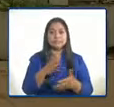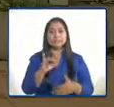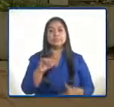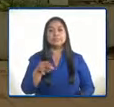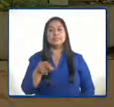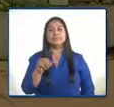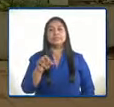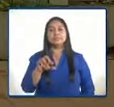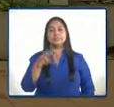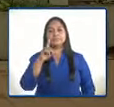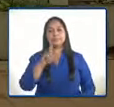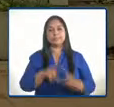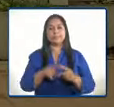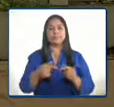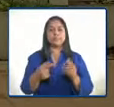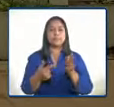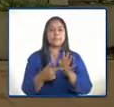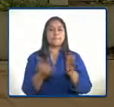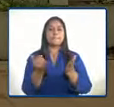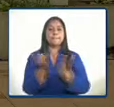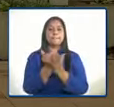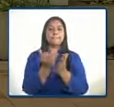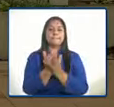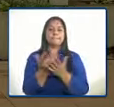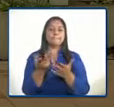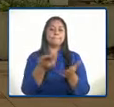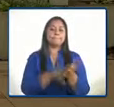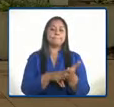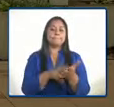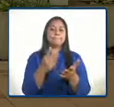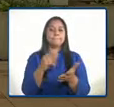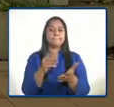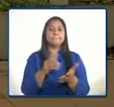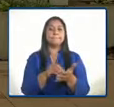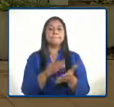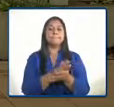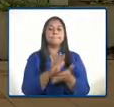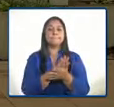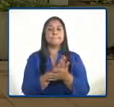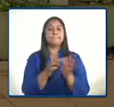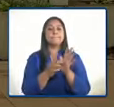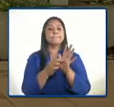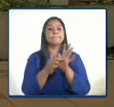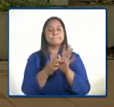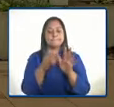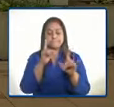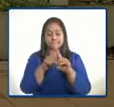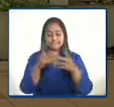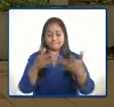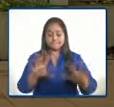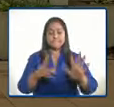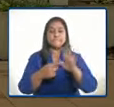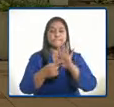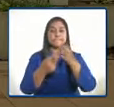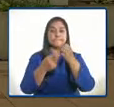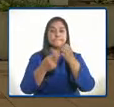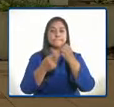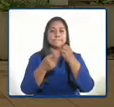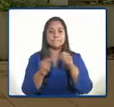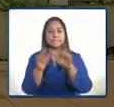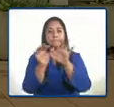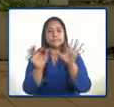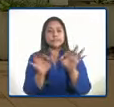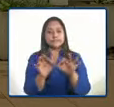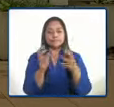estarían acompañando a las instituciones para implementar esas propuestas que ya se han realizado o ejecutado de forma ad